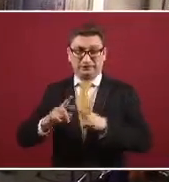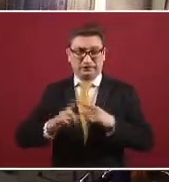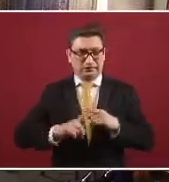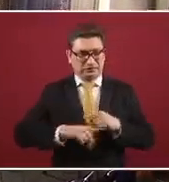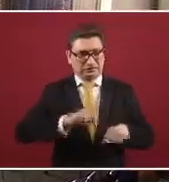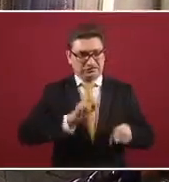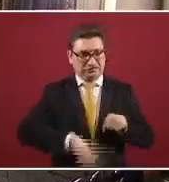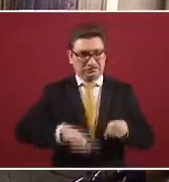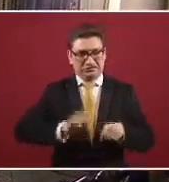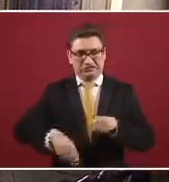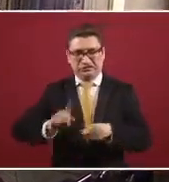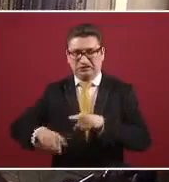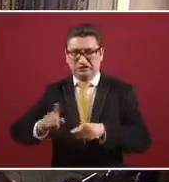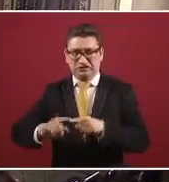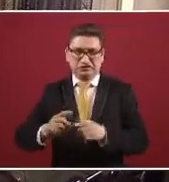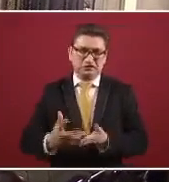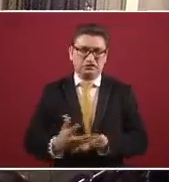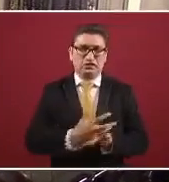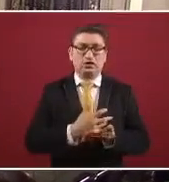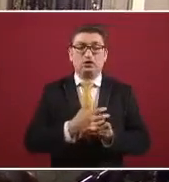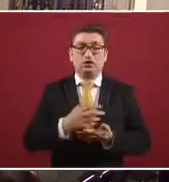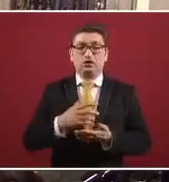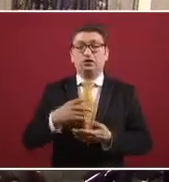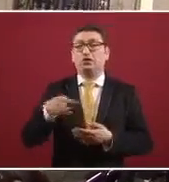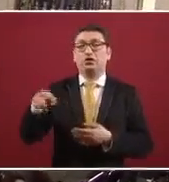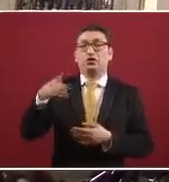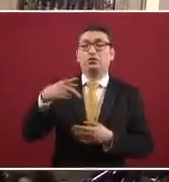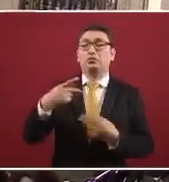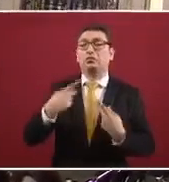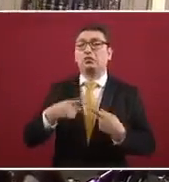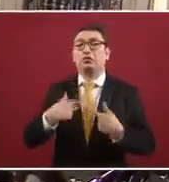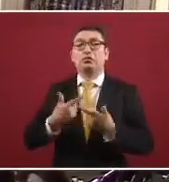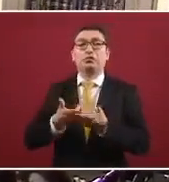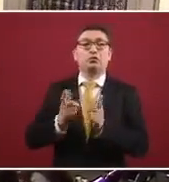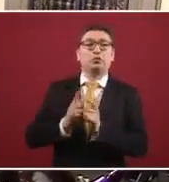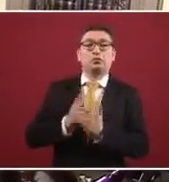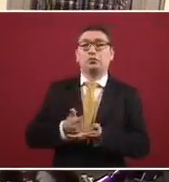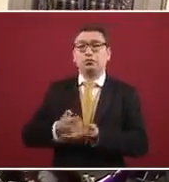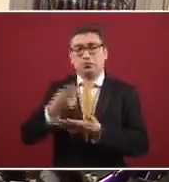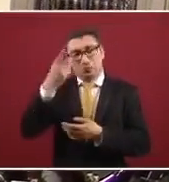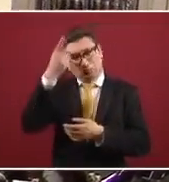a particulares, a los allegados,